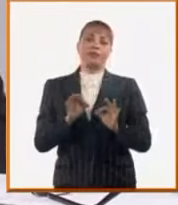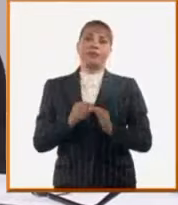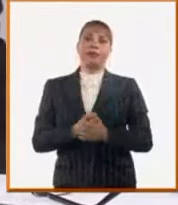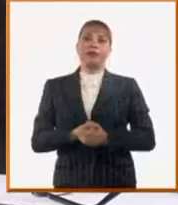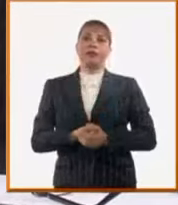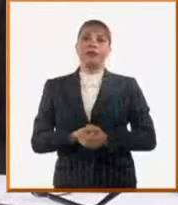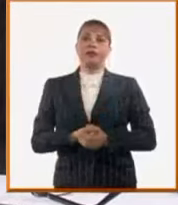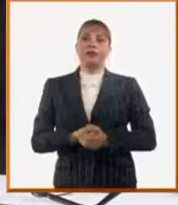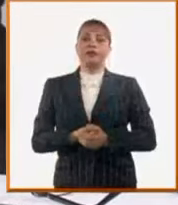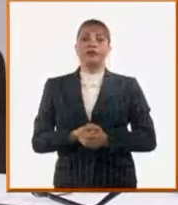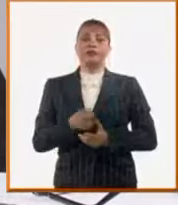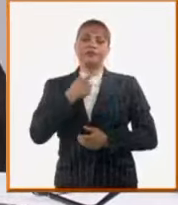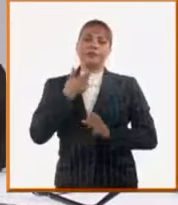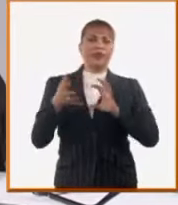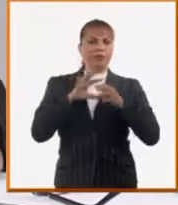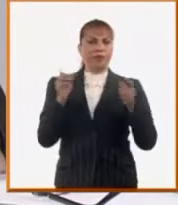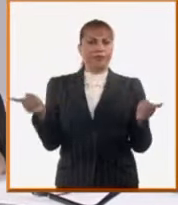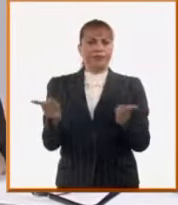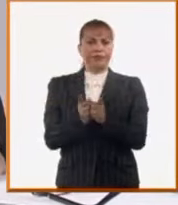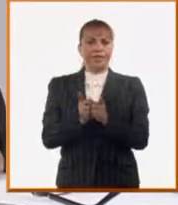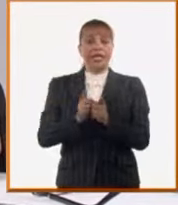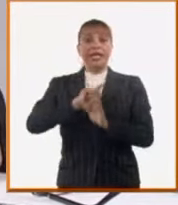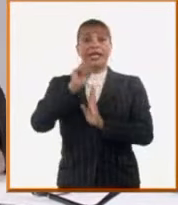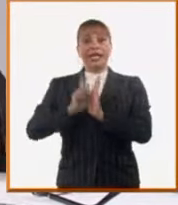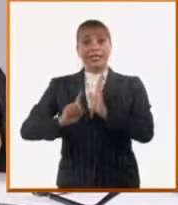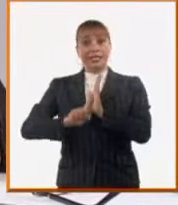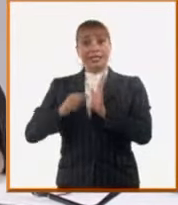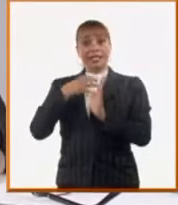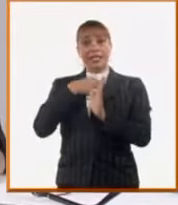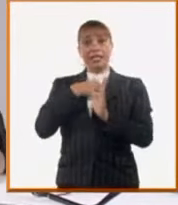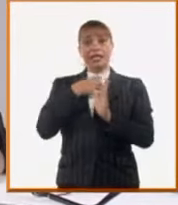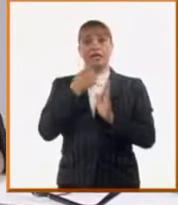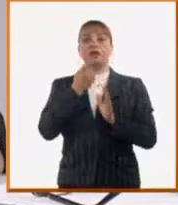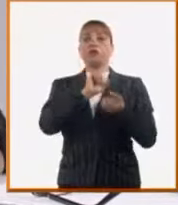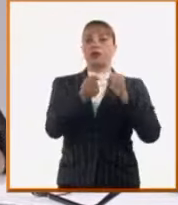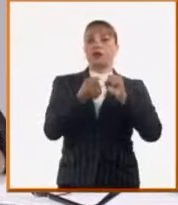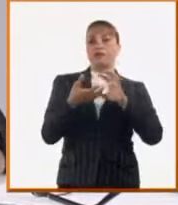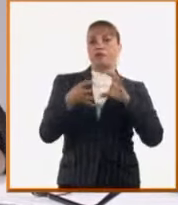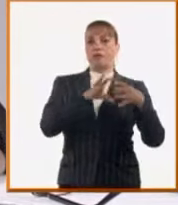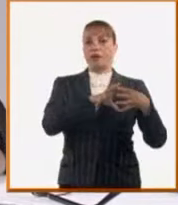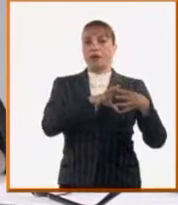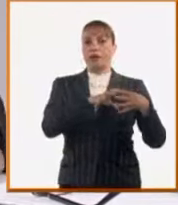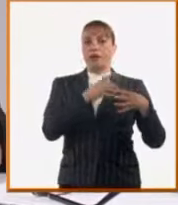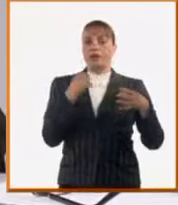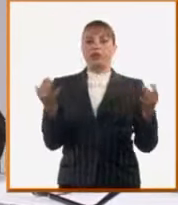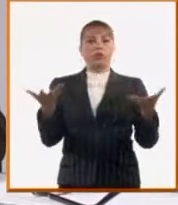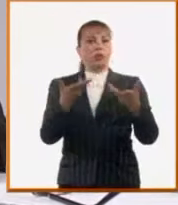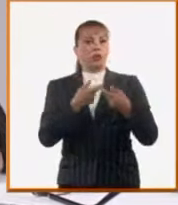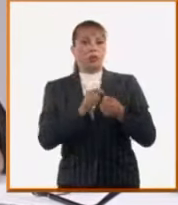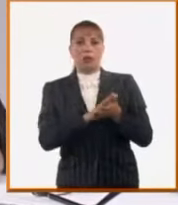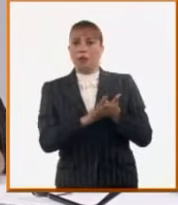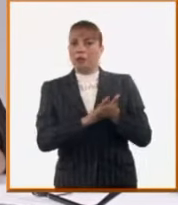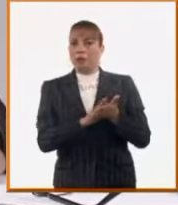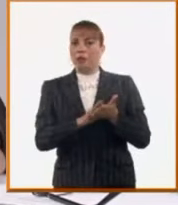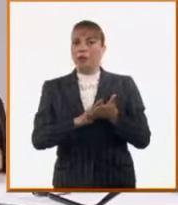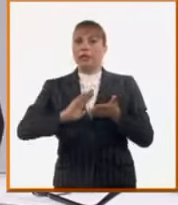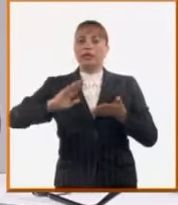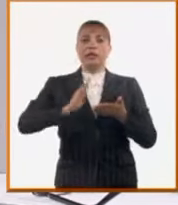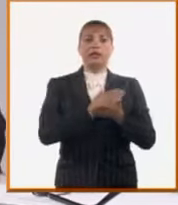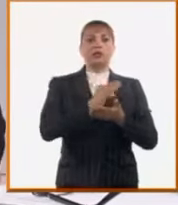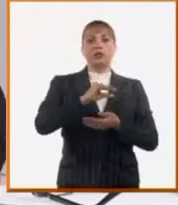de manera resumida Randy la electricidad tiene una medida de ahorr no es recaudatorio no va a eliminar